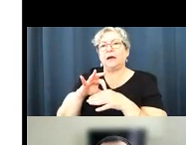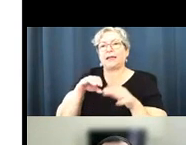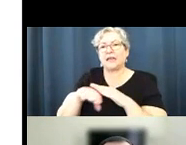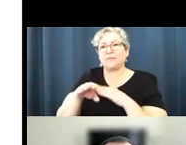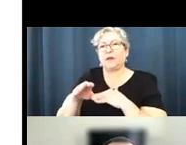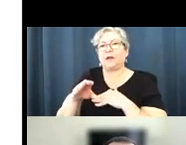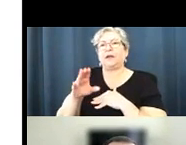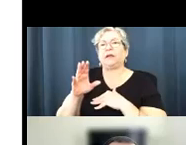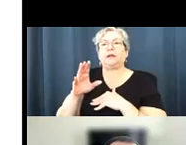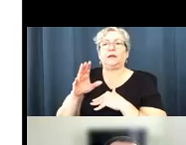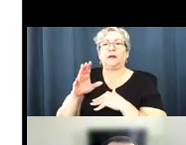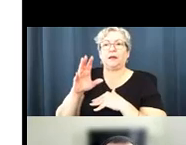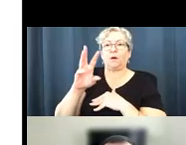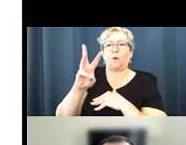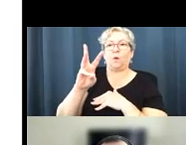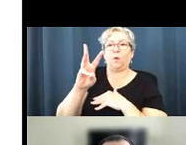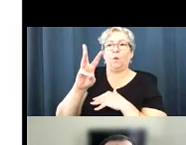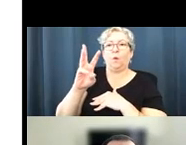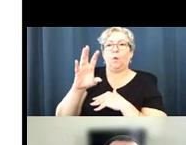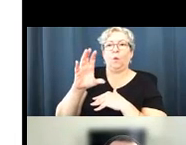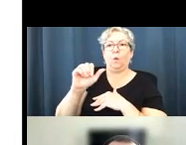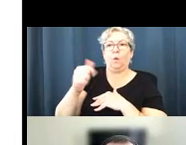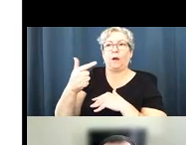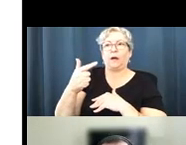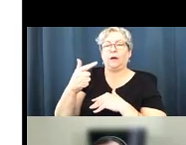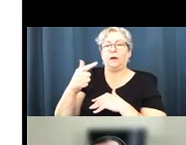al WIC Act, al WCAG.